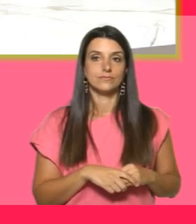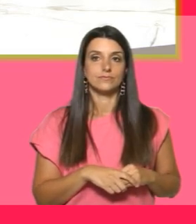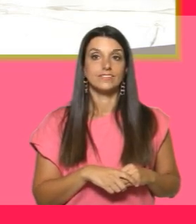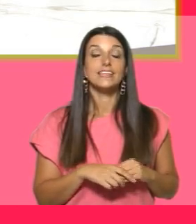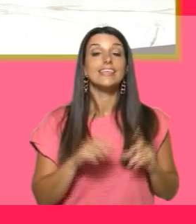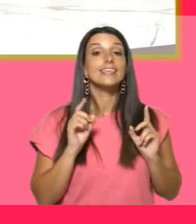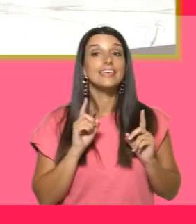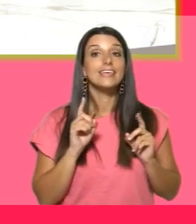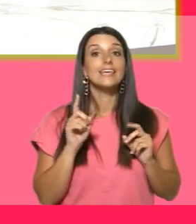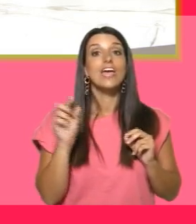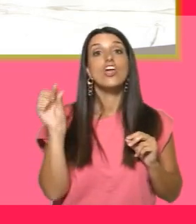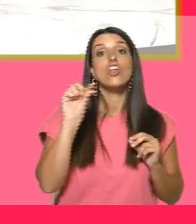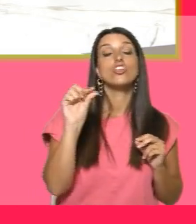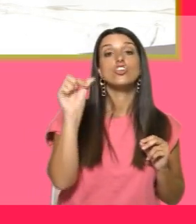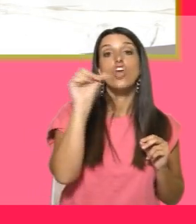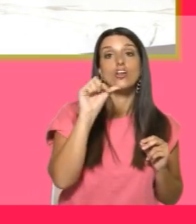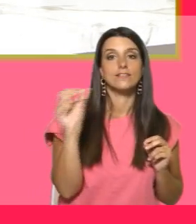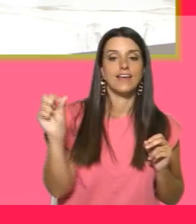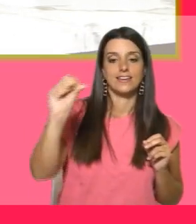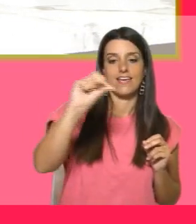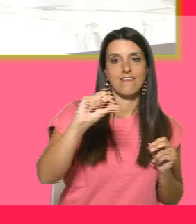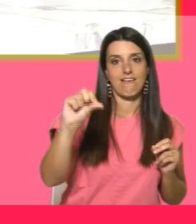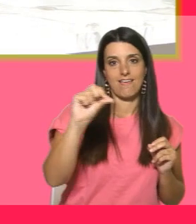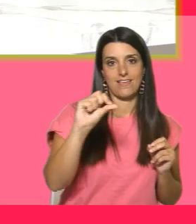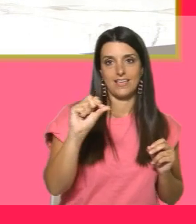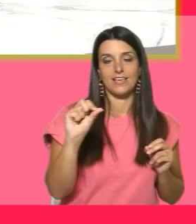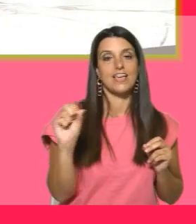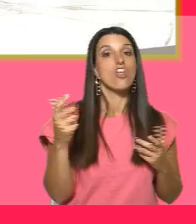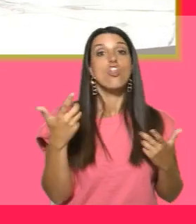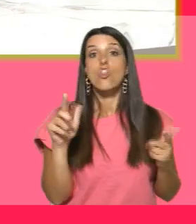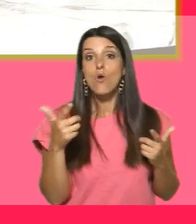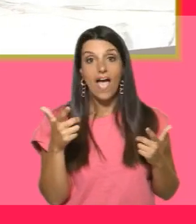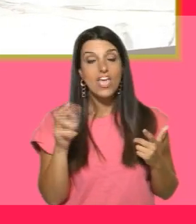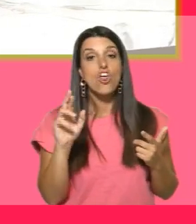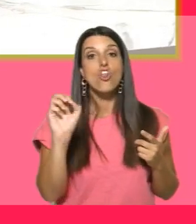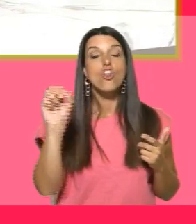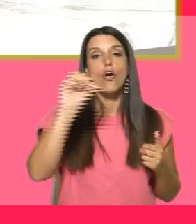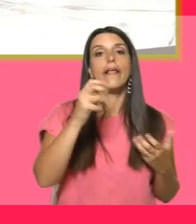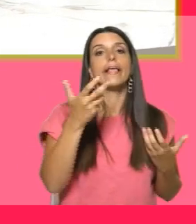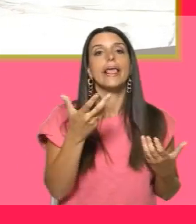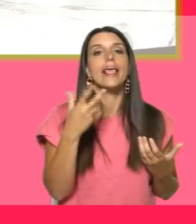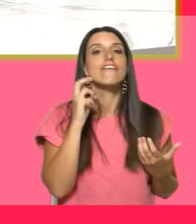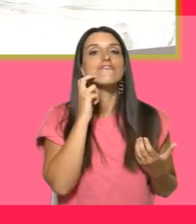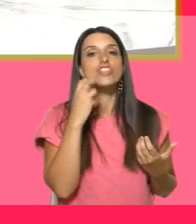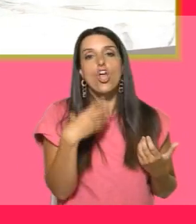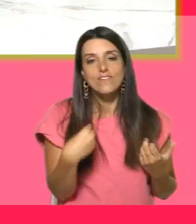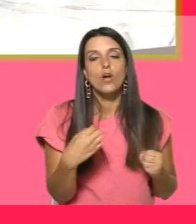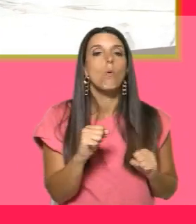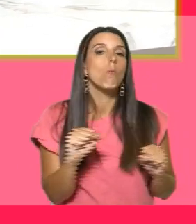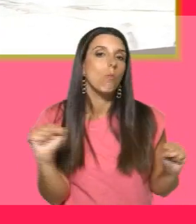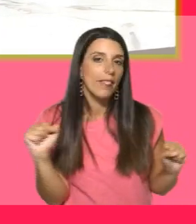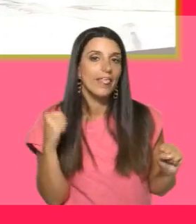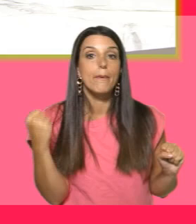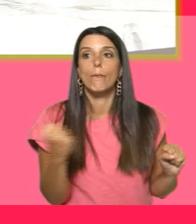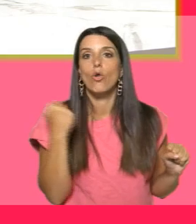Y el ron se lo vas a agregar ahí. Si no tenés ron y le querés poner vino blanco, ponele vino blanco. Así que lo importante es que